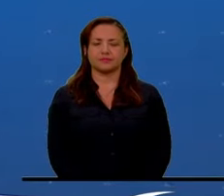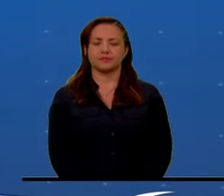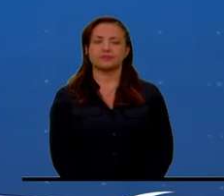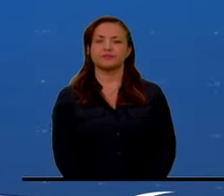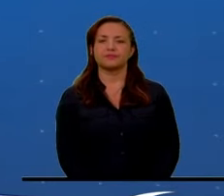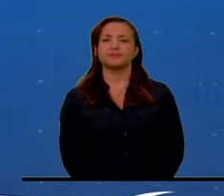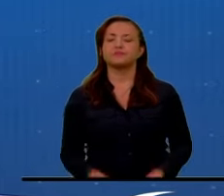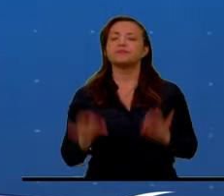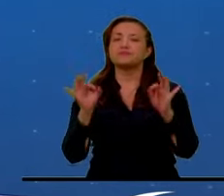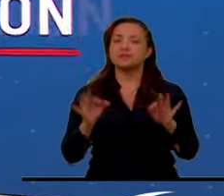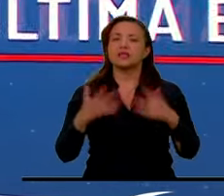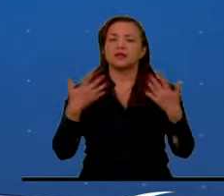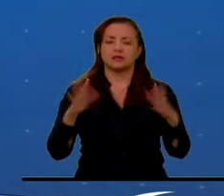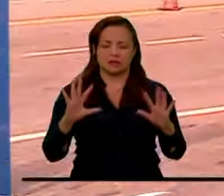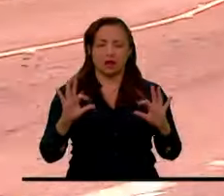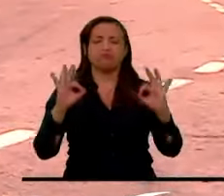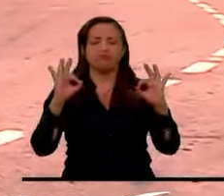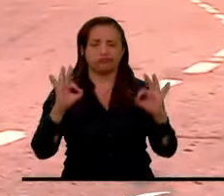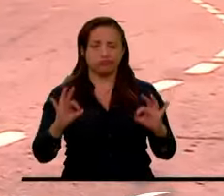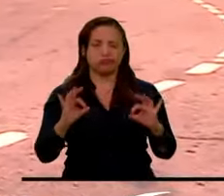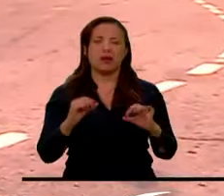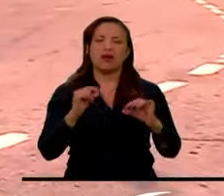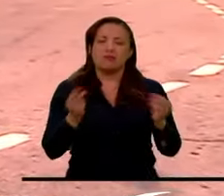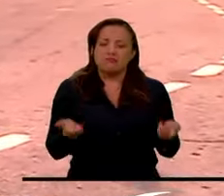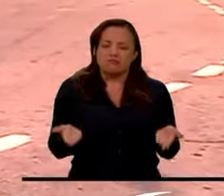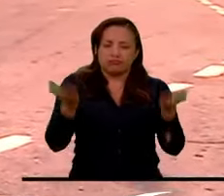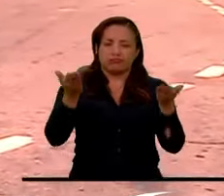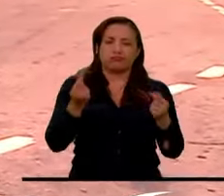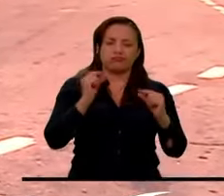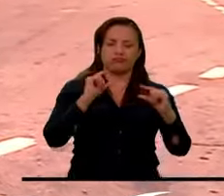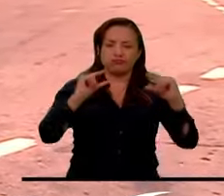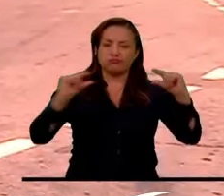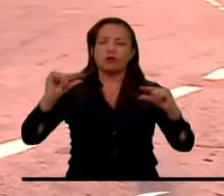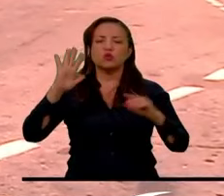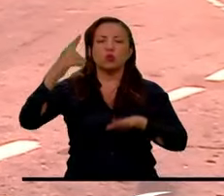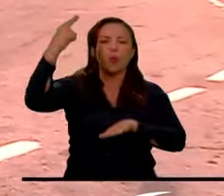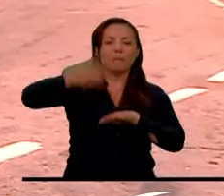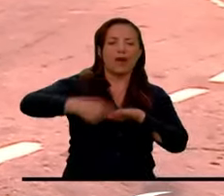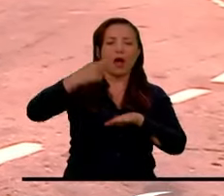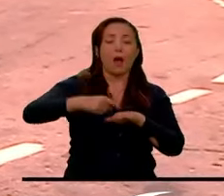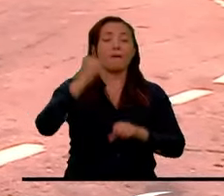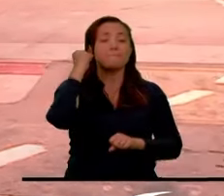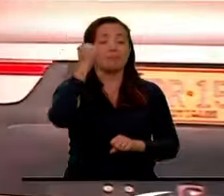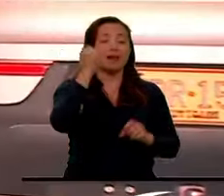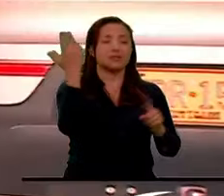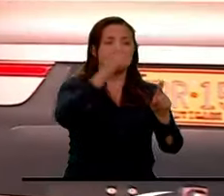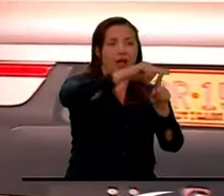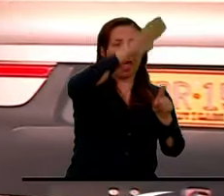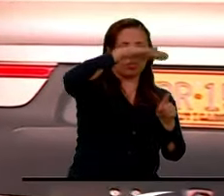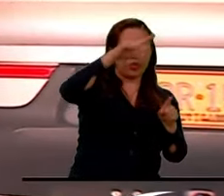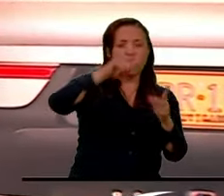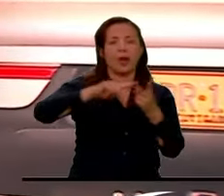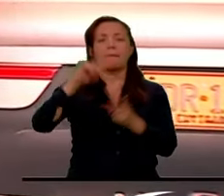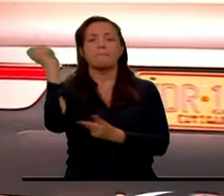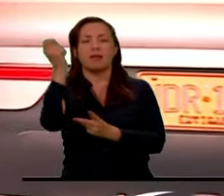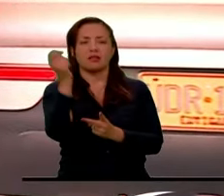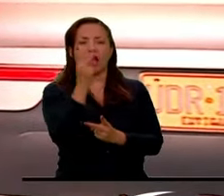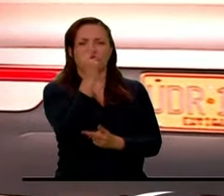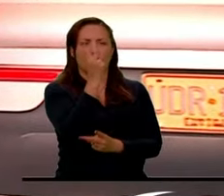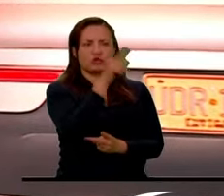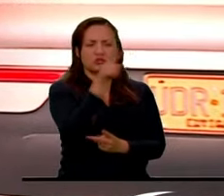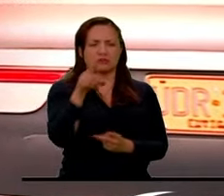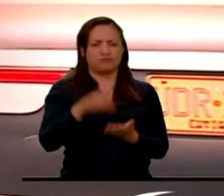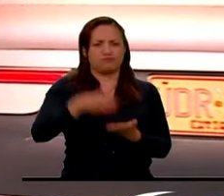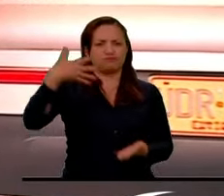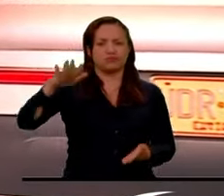Quedaron en firme los aumentos de las tarifas para los peajes en el país. Antioquia y Meta tienen dos de los más caros. Los transportadores protestaron por su